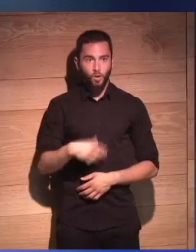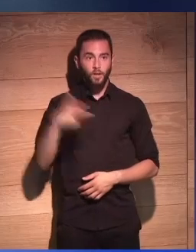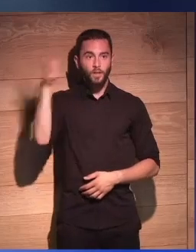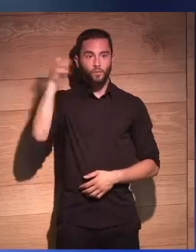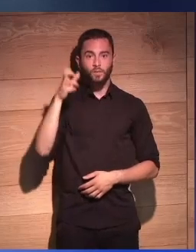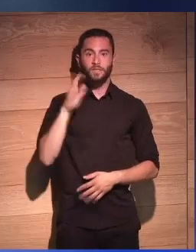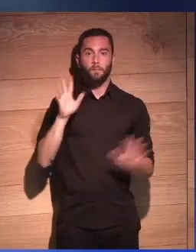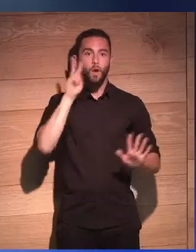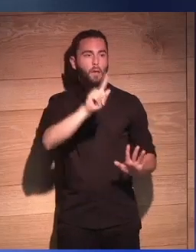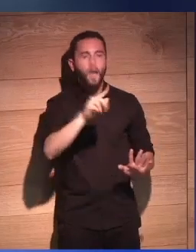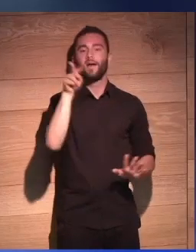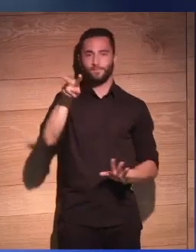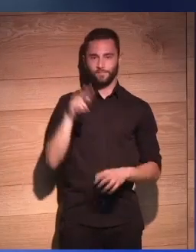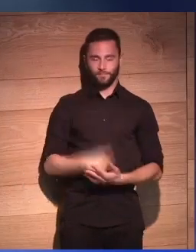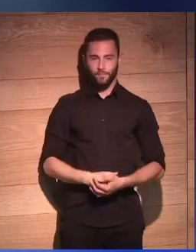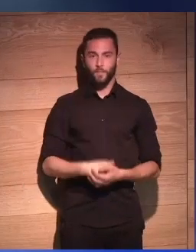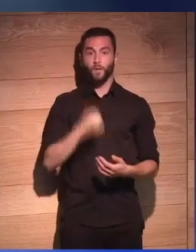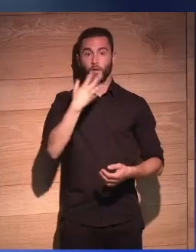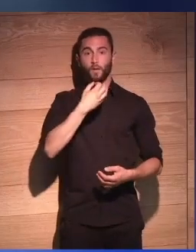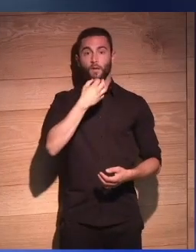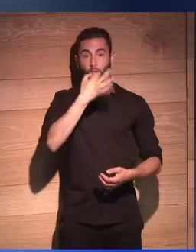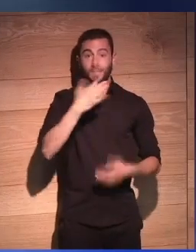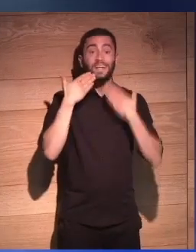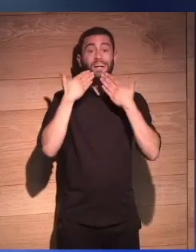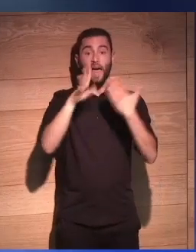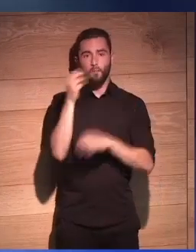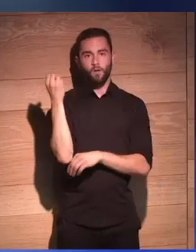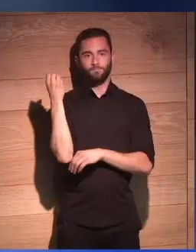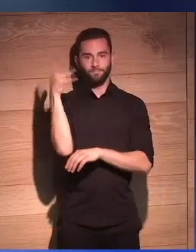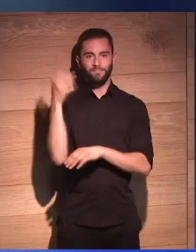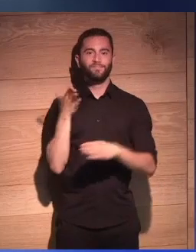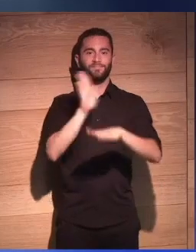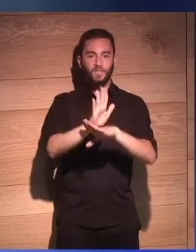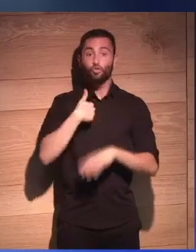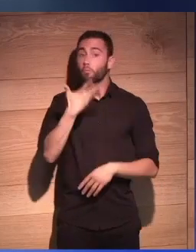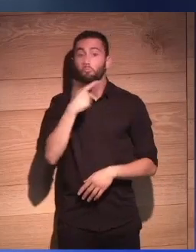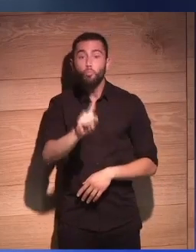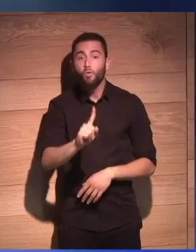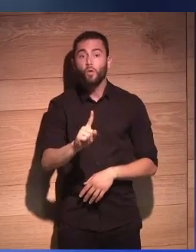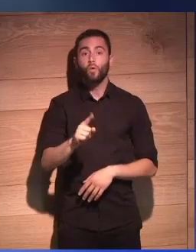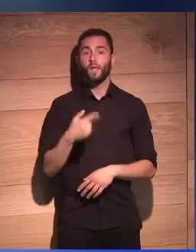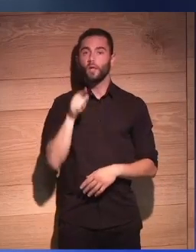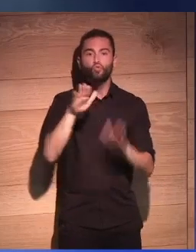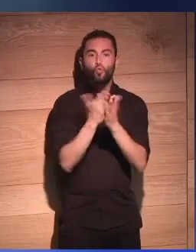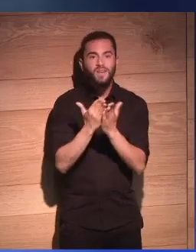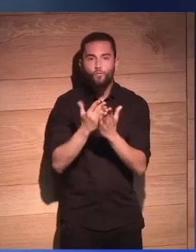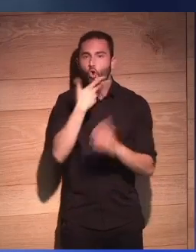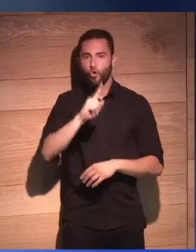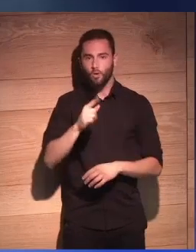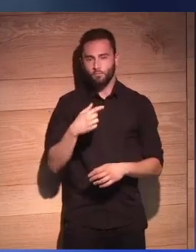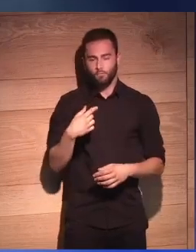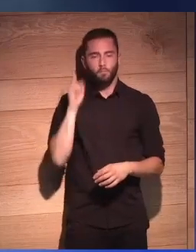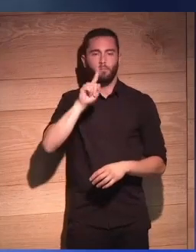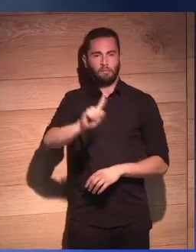oigo, pero no te veo. Ok, ahora las muy buenas cosas. Tardes. Gracias por la presentación. No te conocía, ni conocía tus libros. ¿Para qué